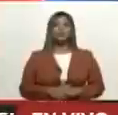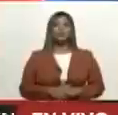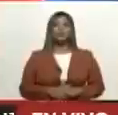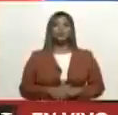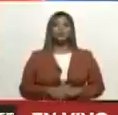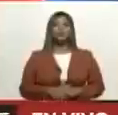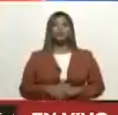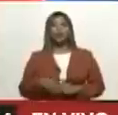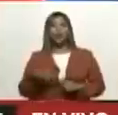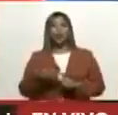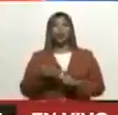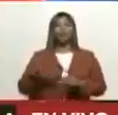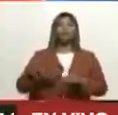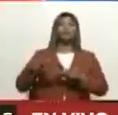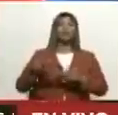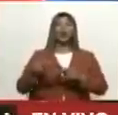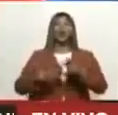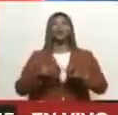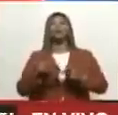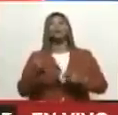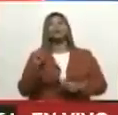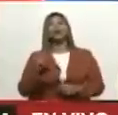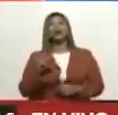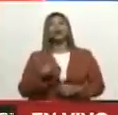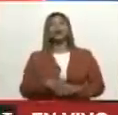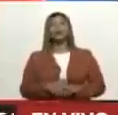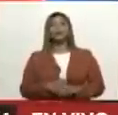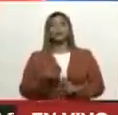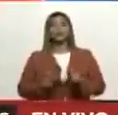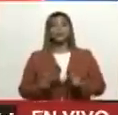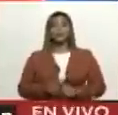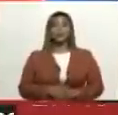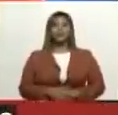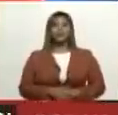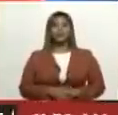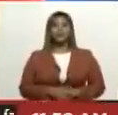contra terrorismo quien procese a estos delincuentes.